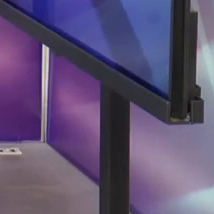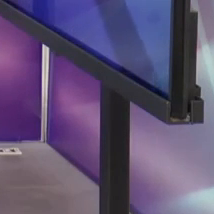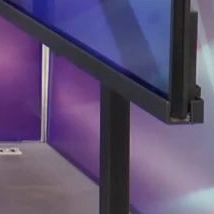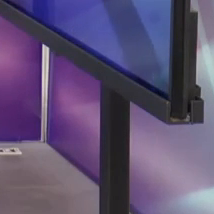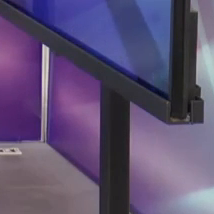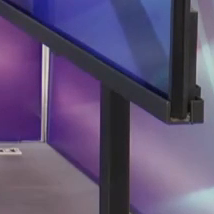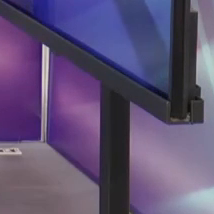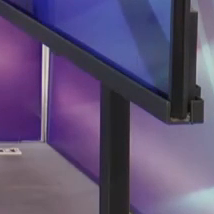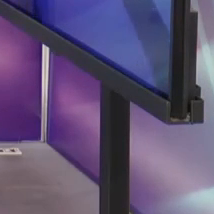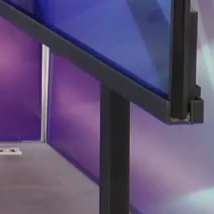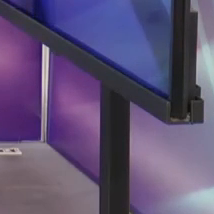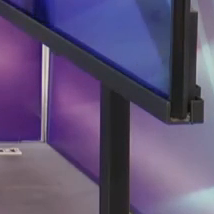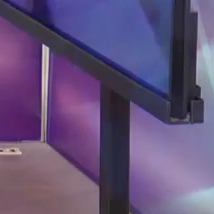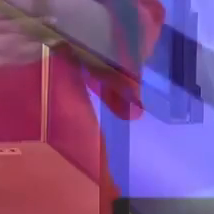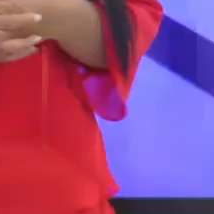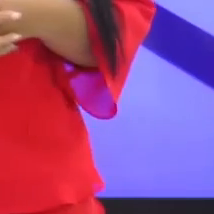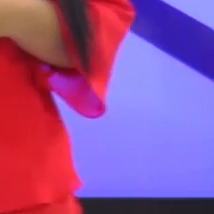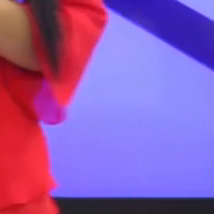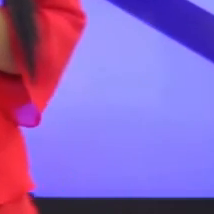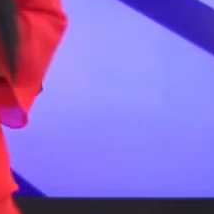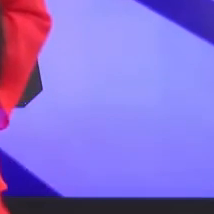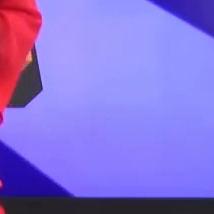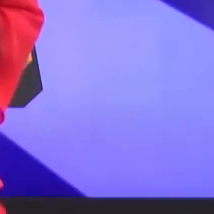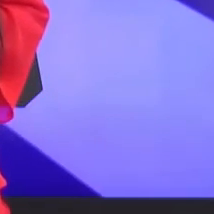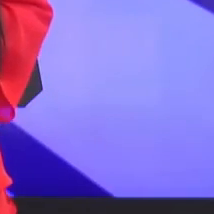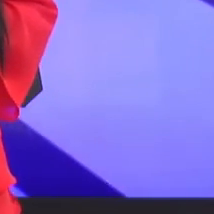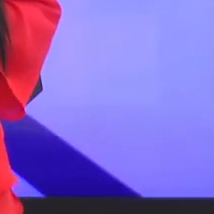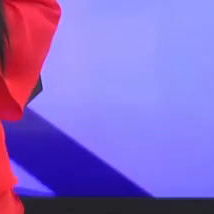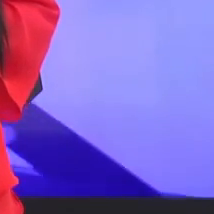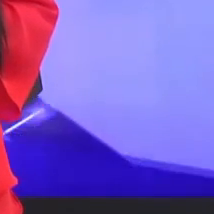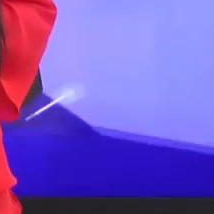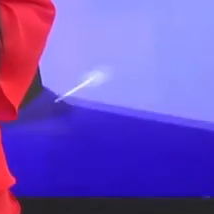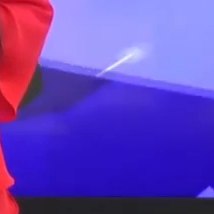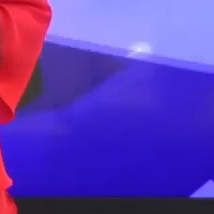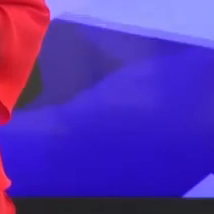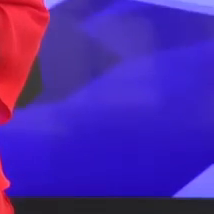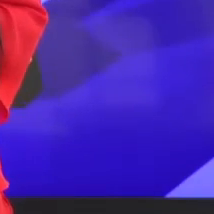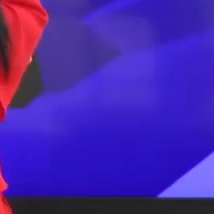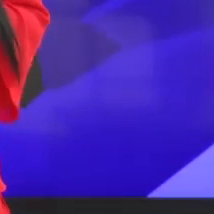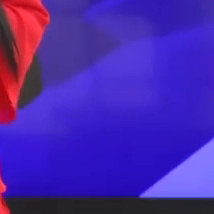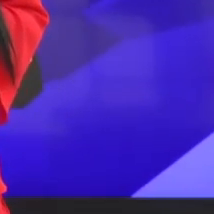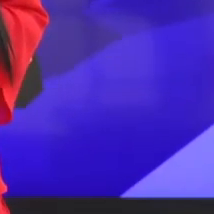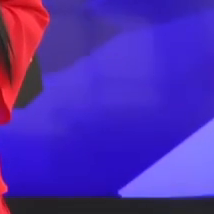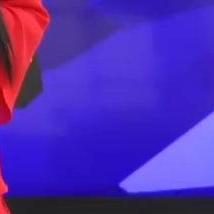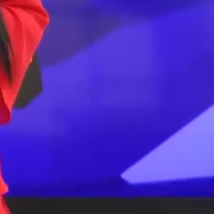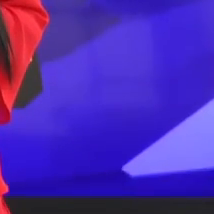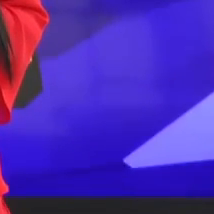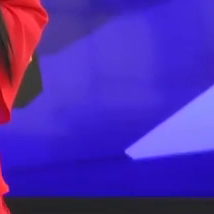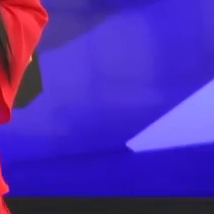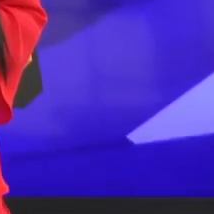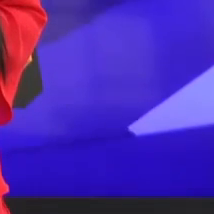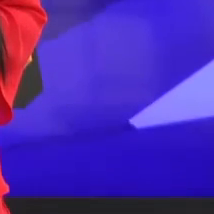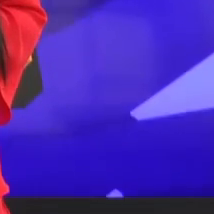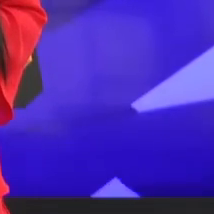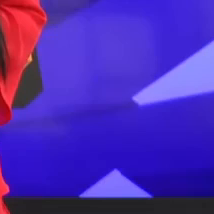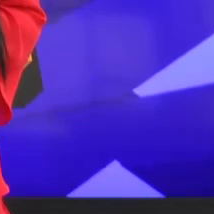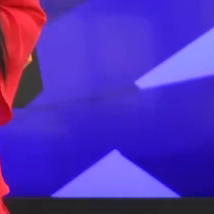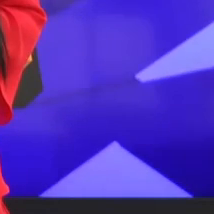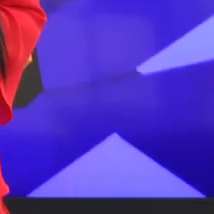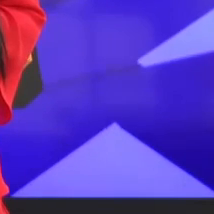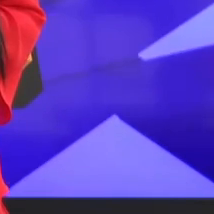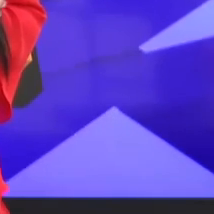son nuestros titulares. Un herido dejó ataque con armas de fuego en hechos que aún están siendo materia